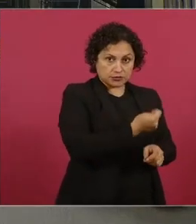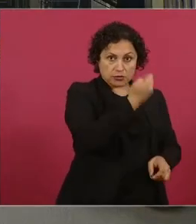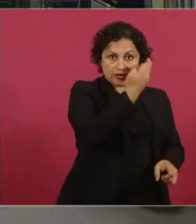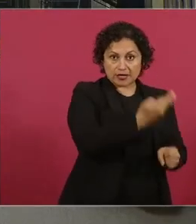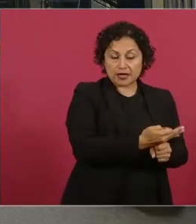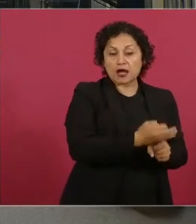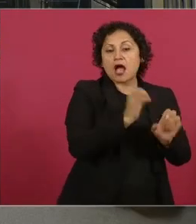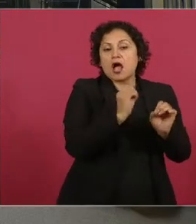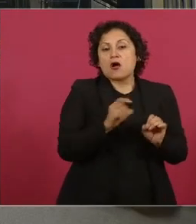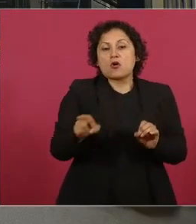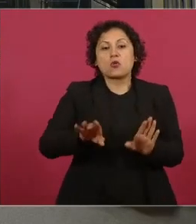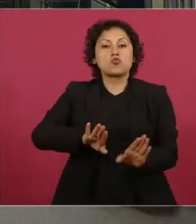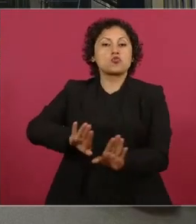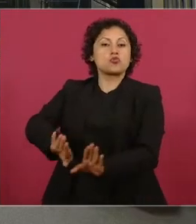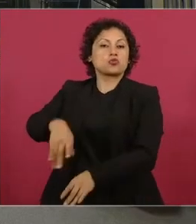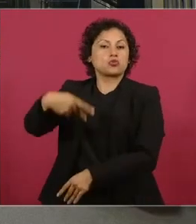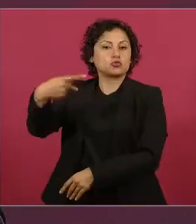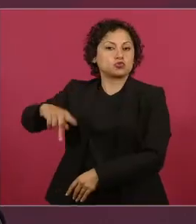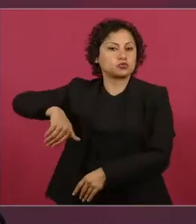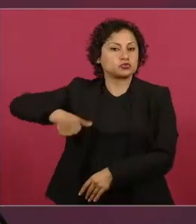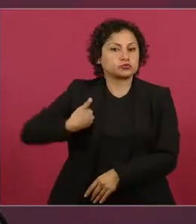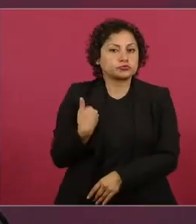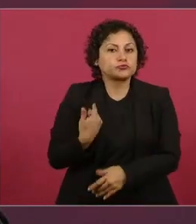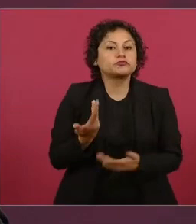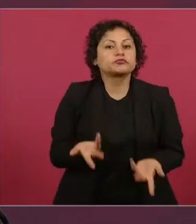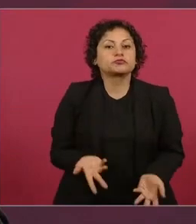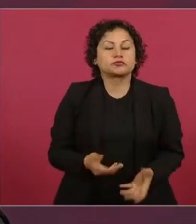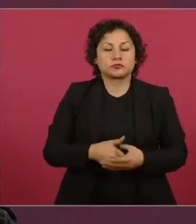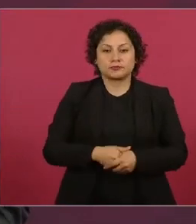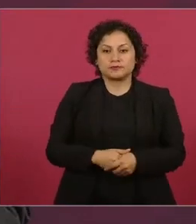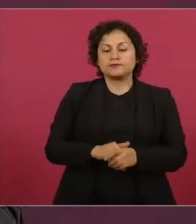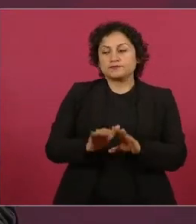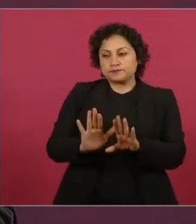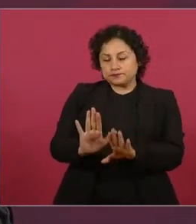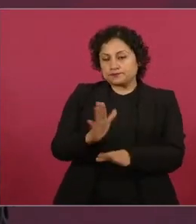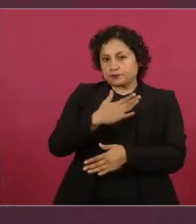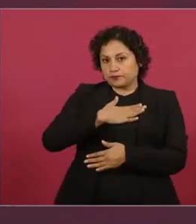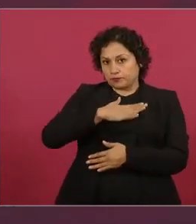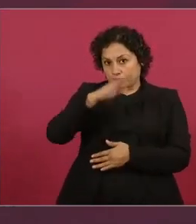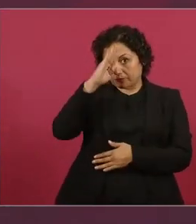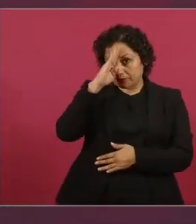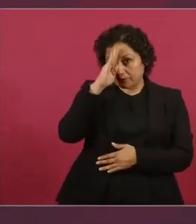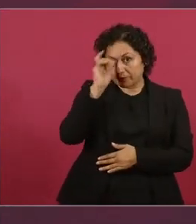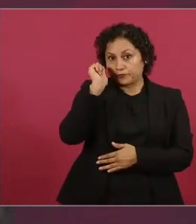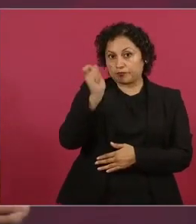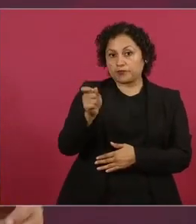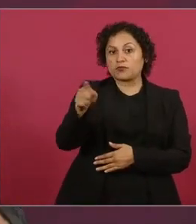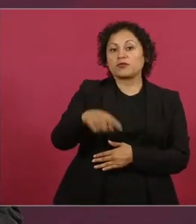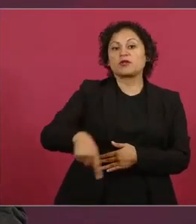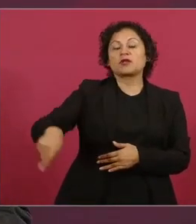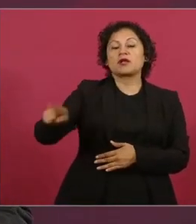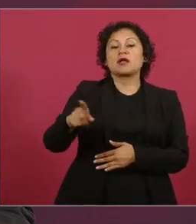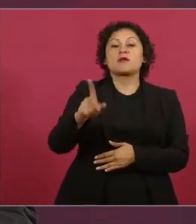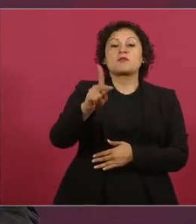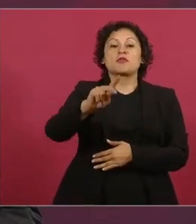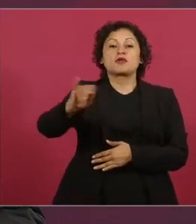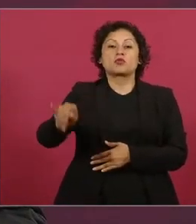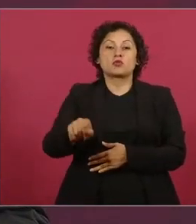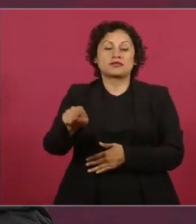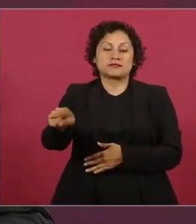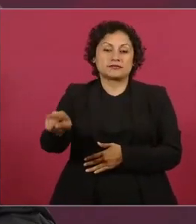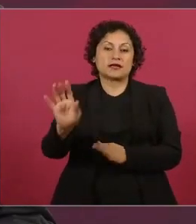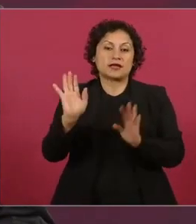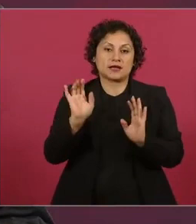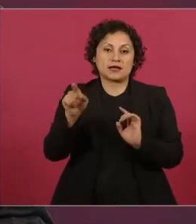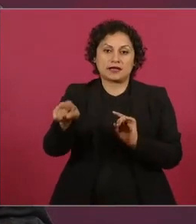yo pienso que el subejercicio en el Poder Judicial lo trasladaban a los